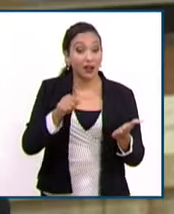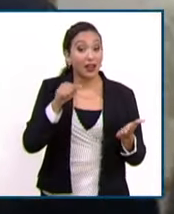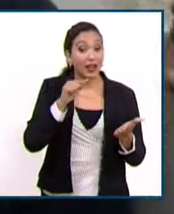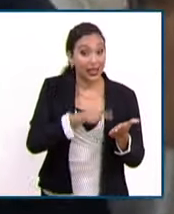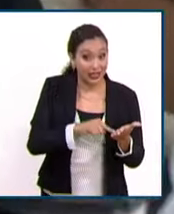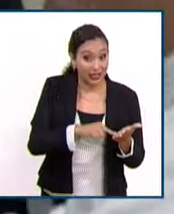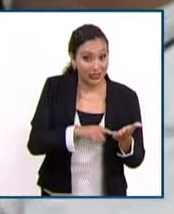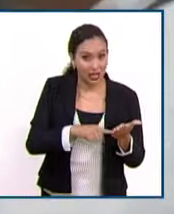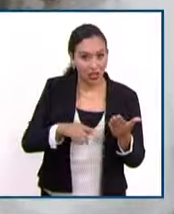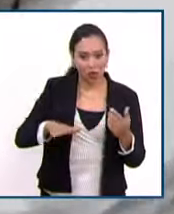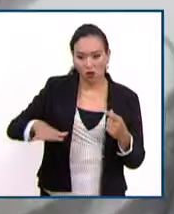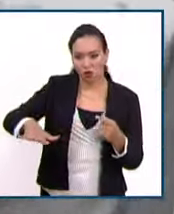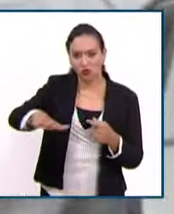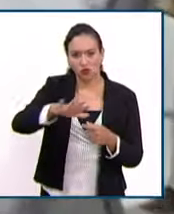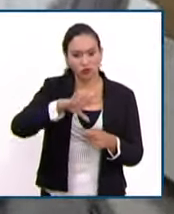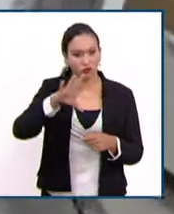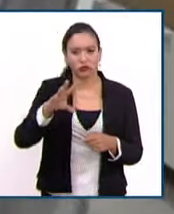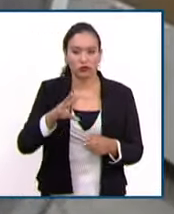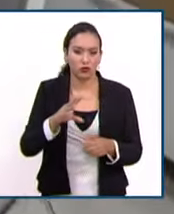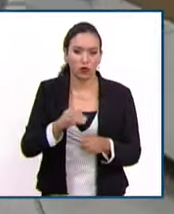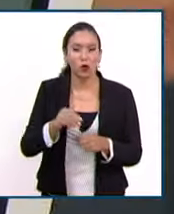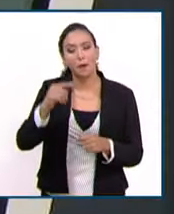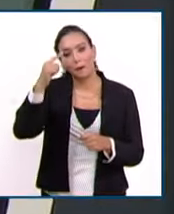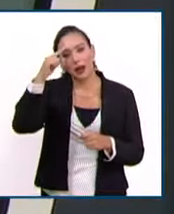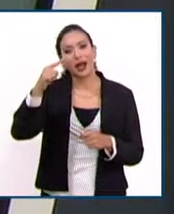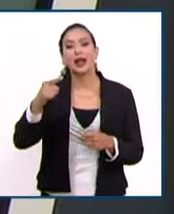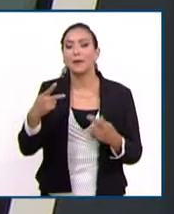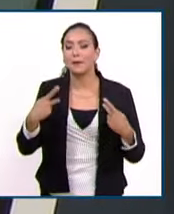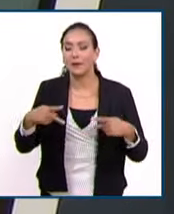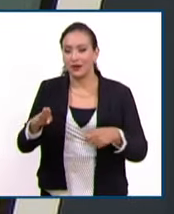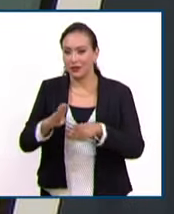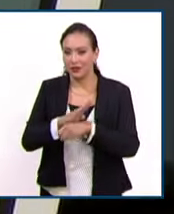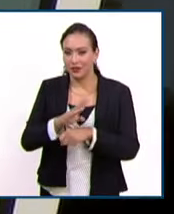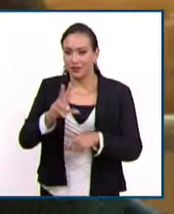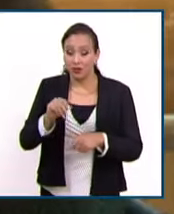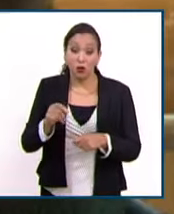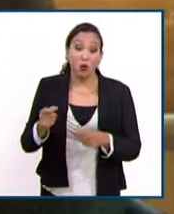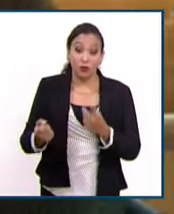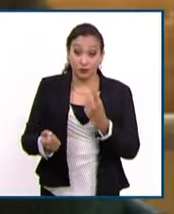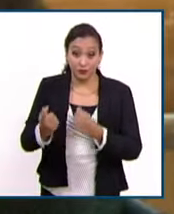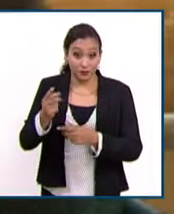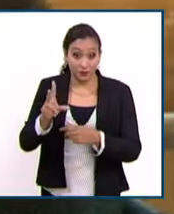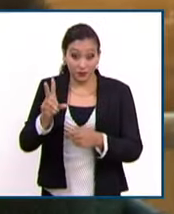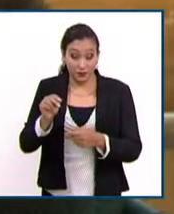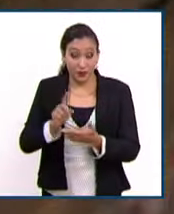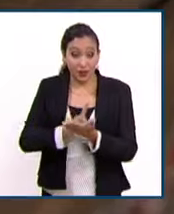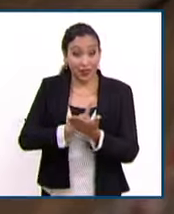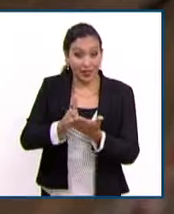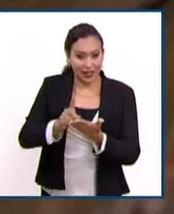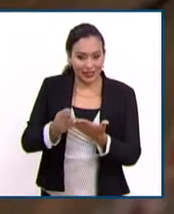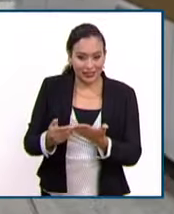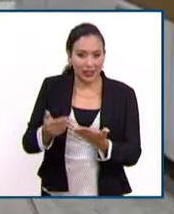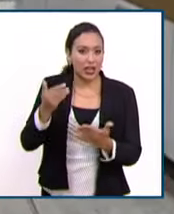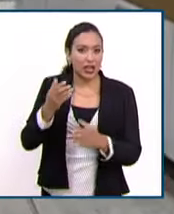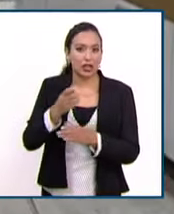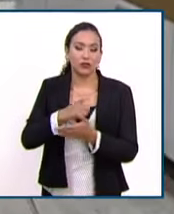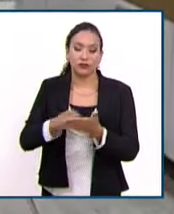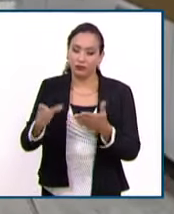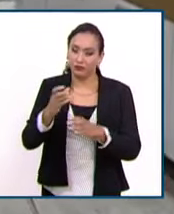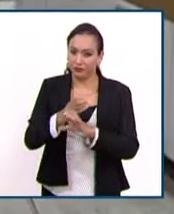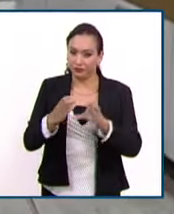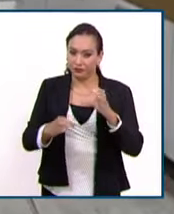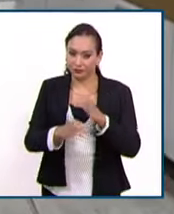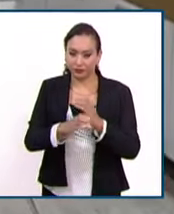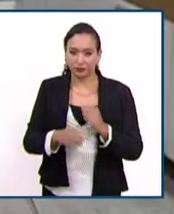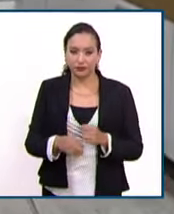tutelar expectativas creadas a favor de las personas y que no estén sustentadas en derechos previamente adquiridos, es